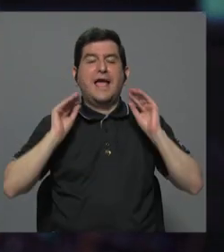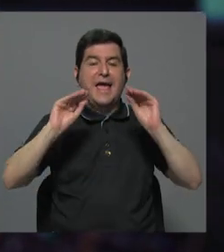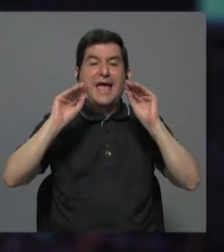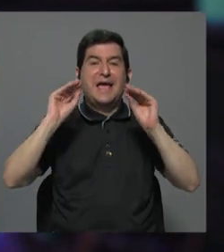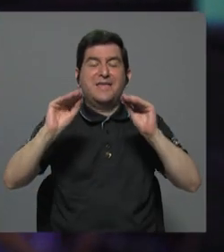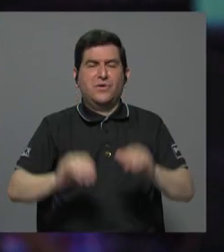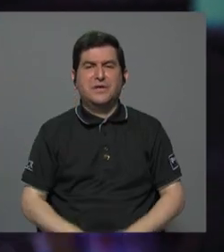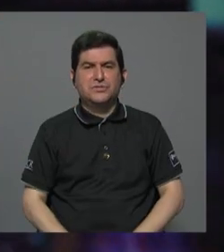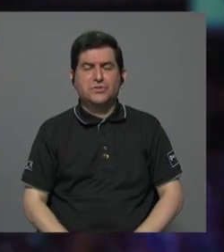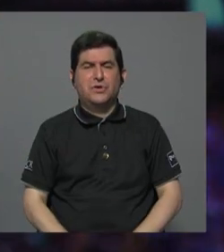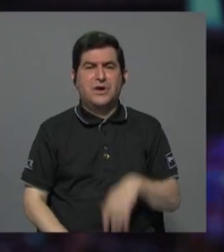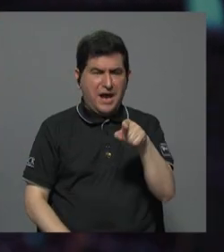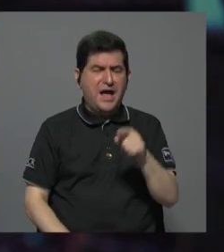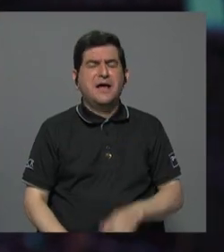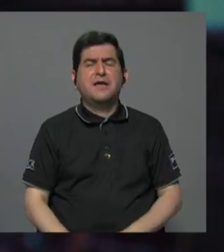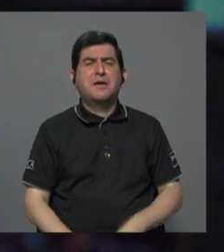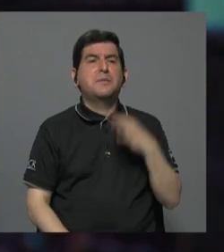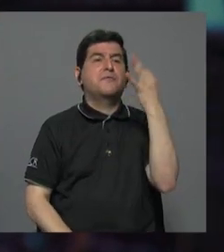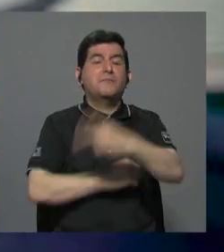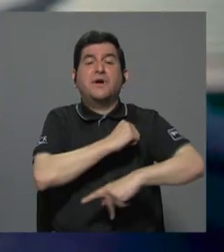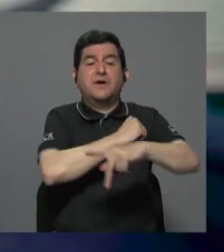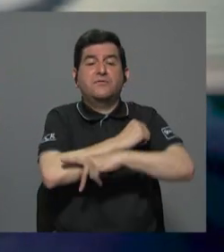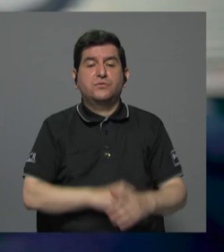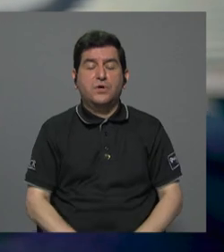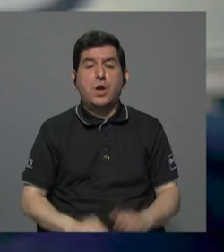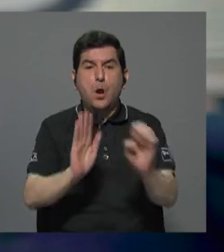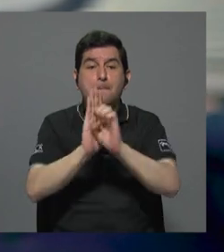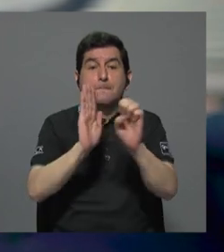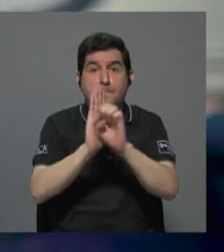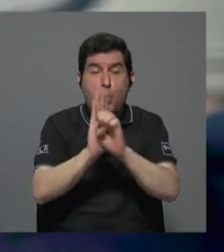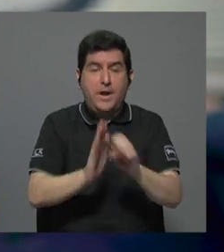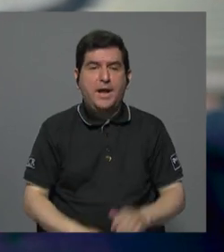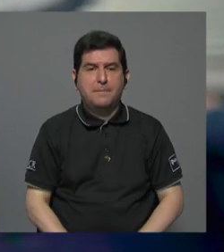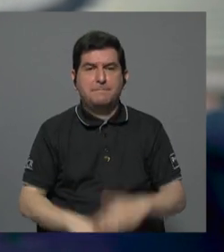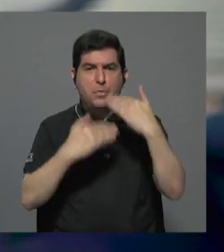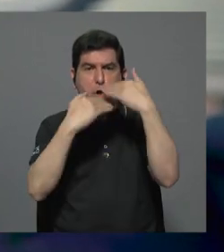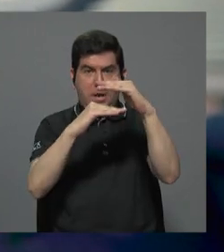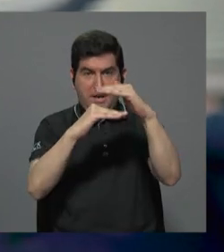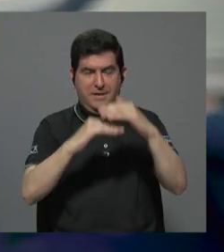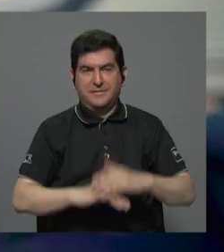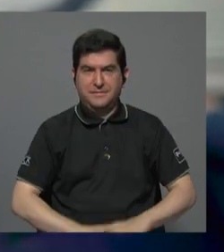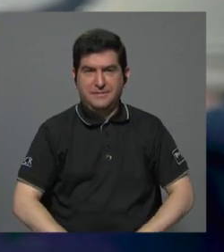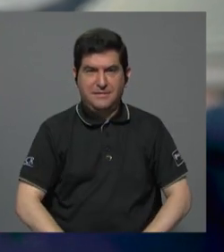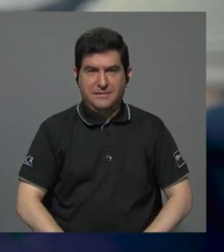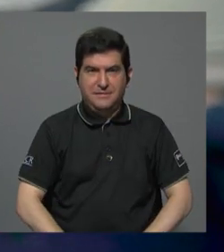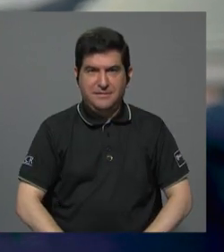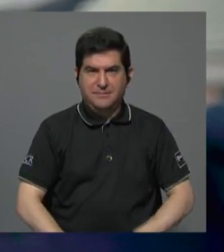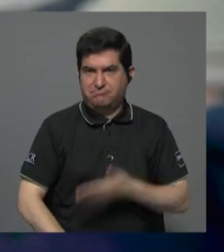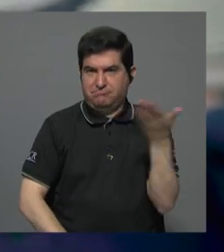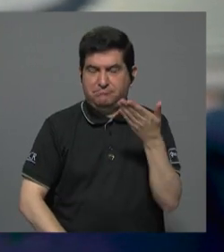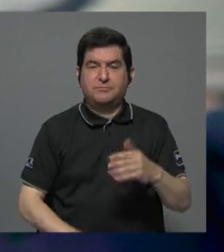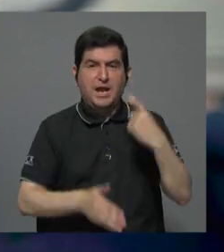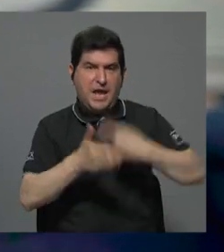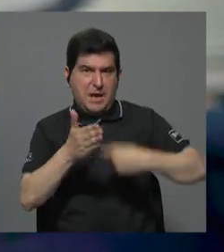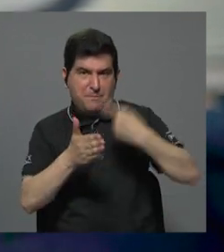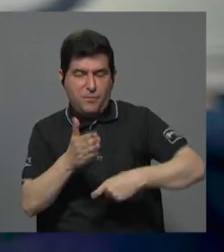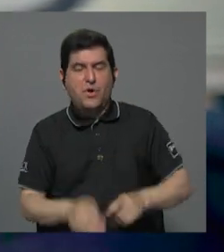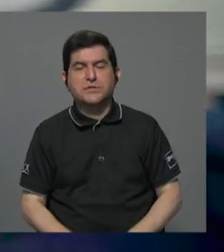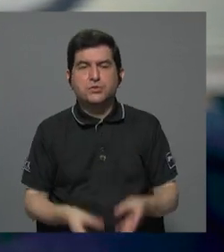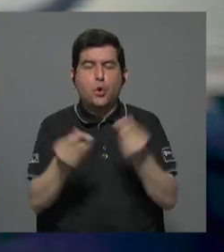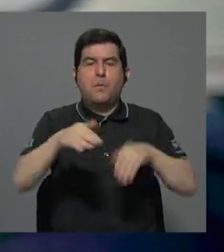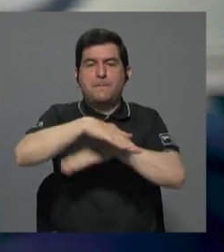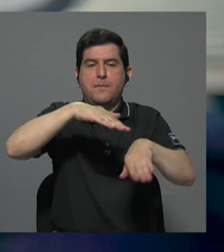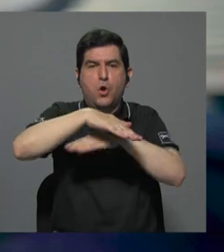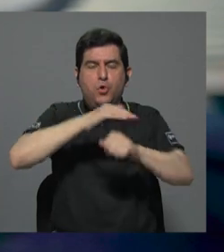de habilidad invertir educación para el futuro del país bueno por ejemplo podría ponerle un límite a lo que son los impuestos a la canasta